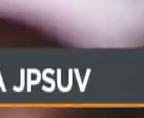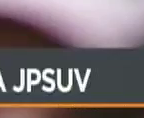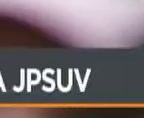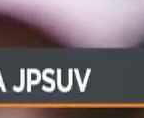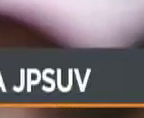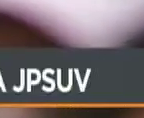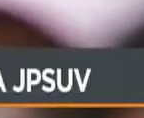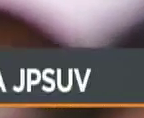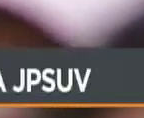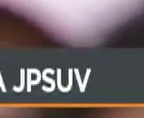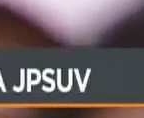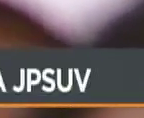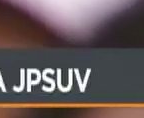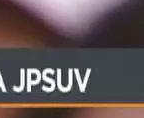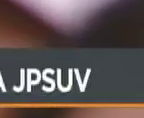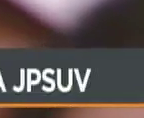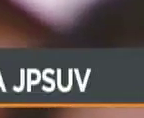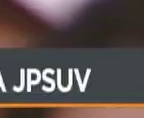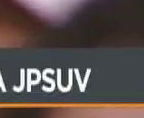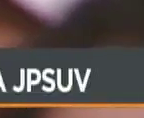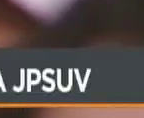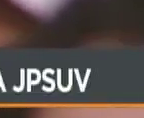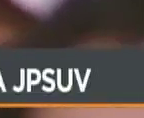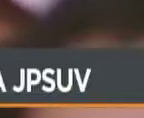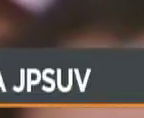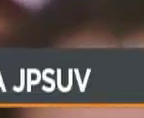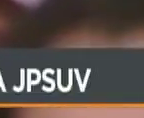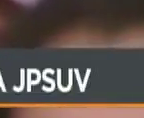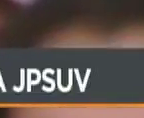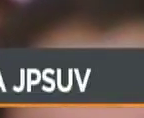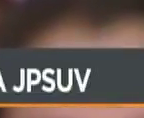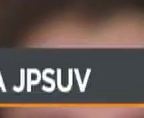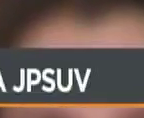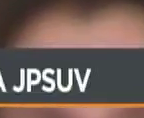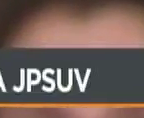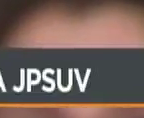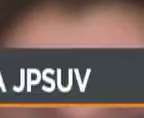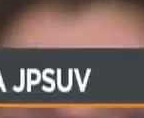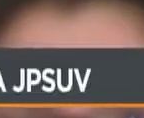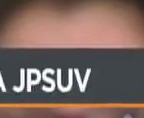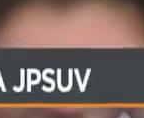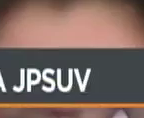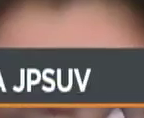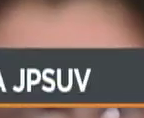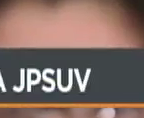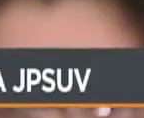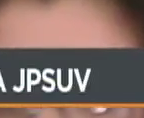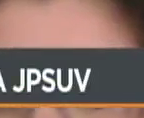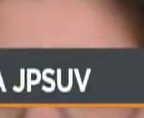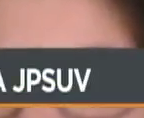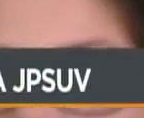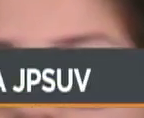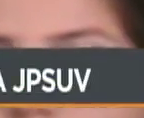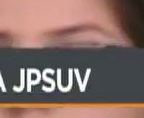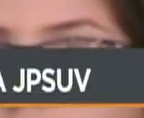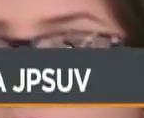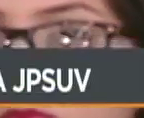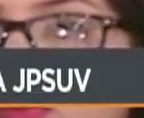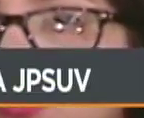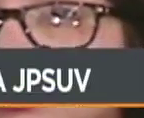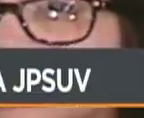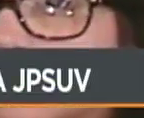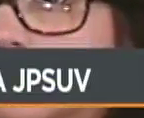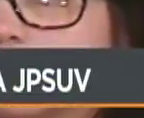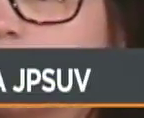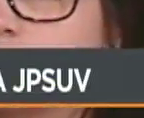educativo la formación del hombre nuevo de la mujer nueva yo quiero felicitar voy a especialmente agradecer a